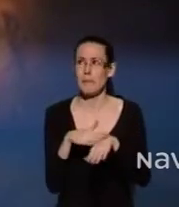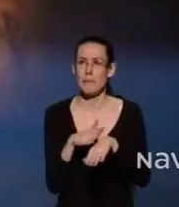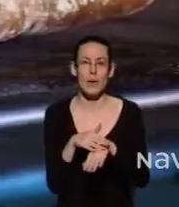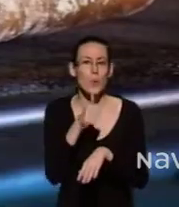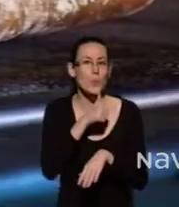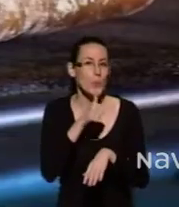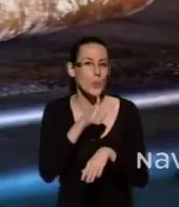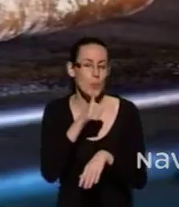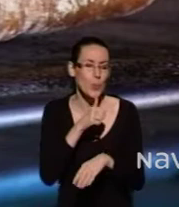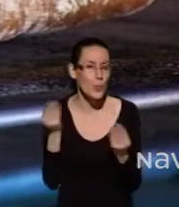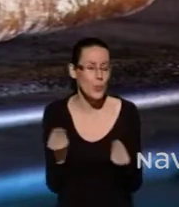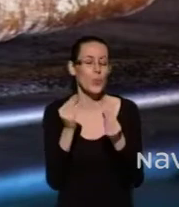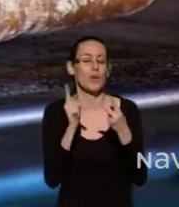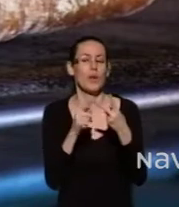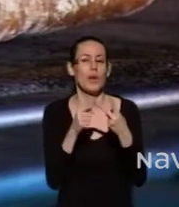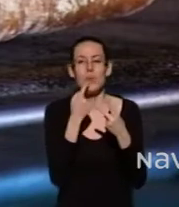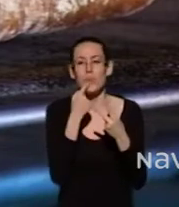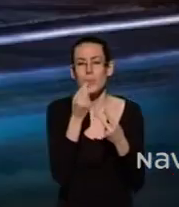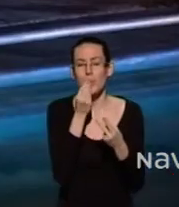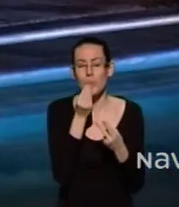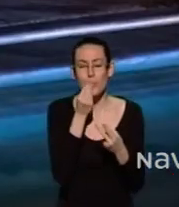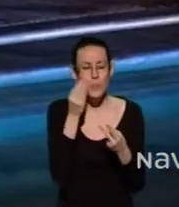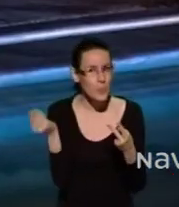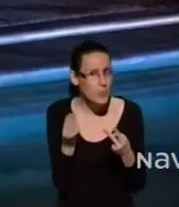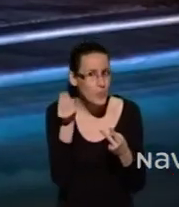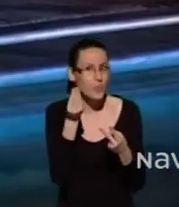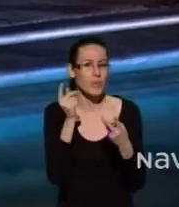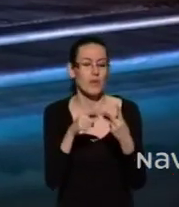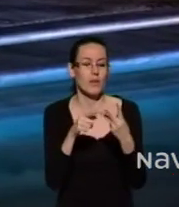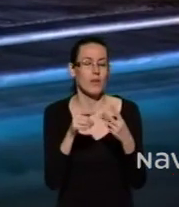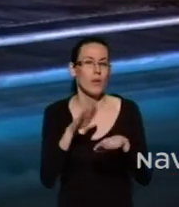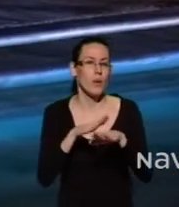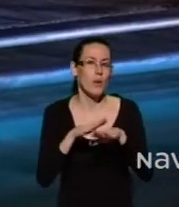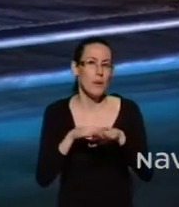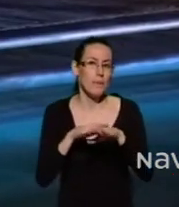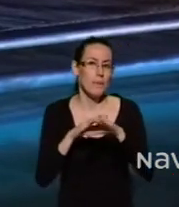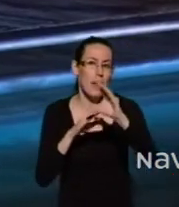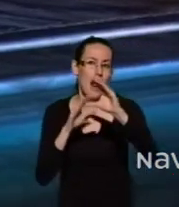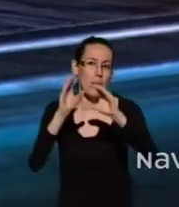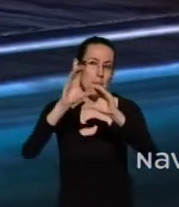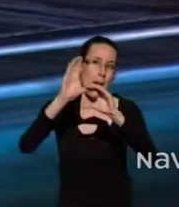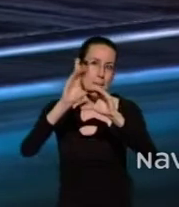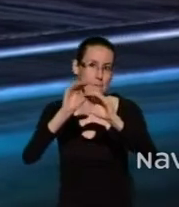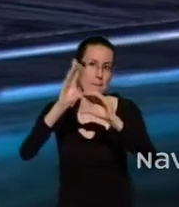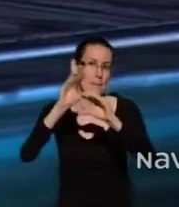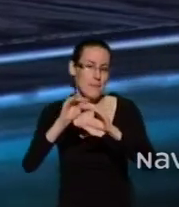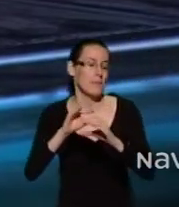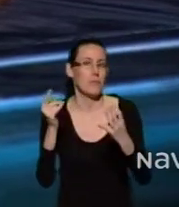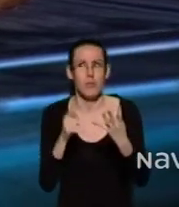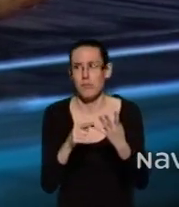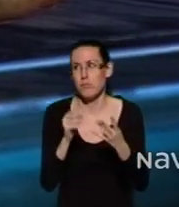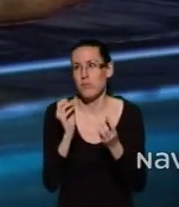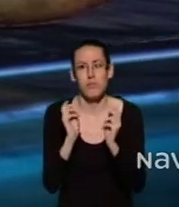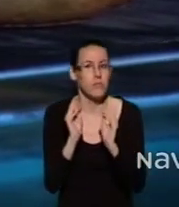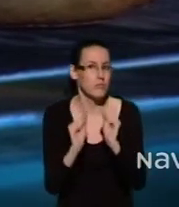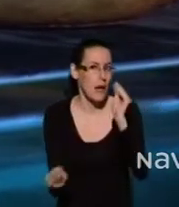color, potenciadores de sabores, para que salga más corteza, menos corteza, mejor greñado, menos greñado, en fin.